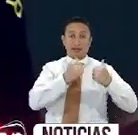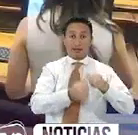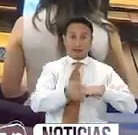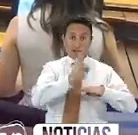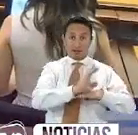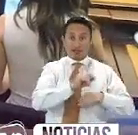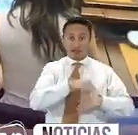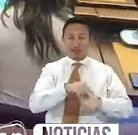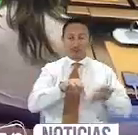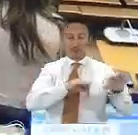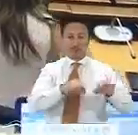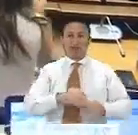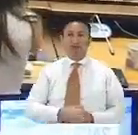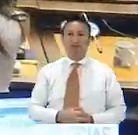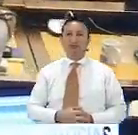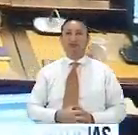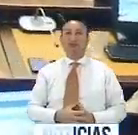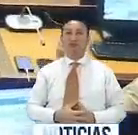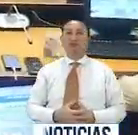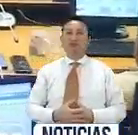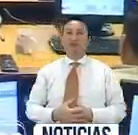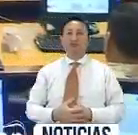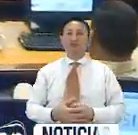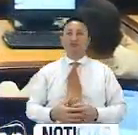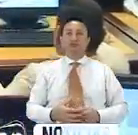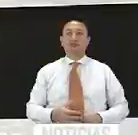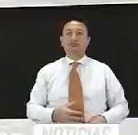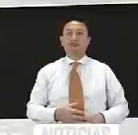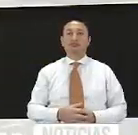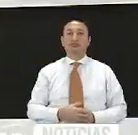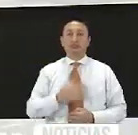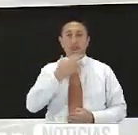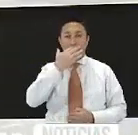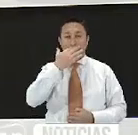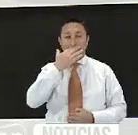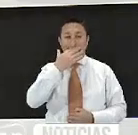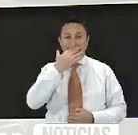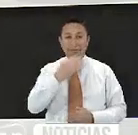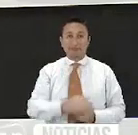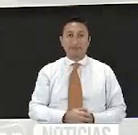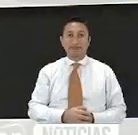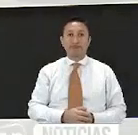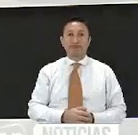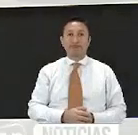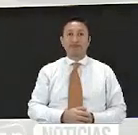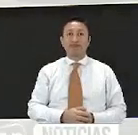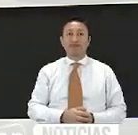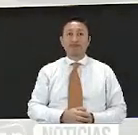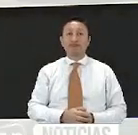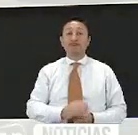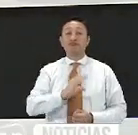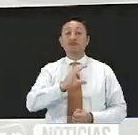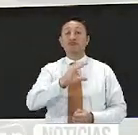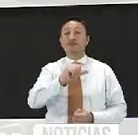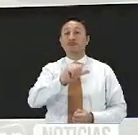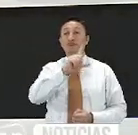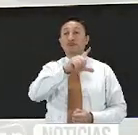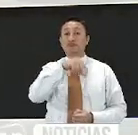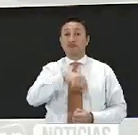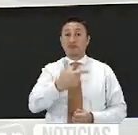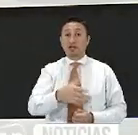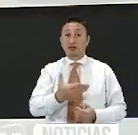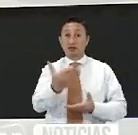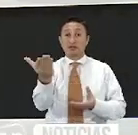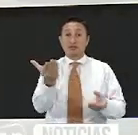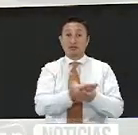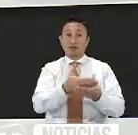acusaciones, informó Héctor Romero. El Consejo de Administración Legislativa CAL ya tiene en sus manos